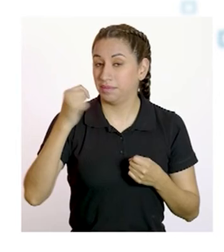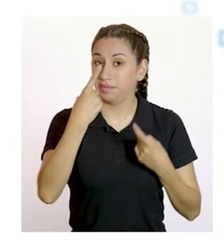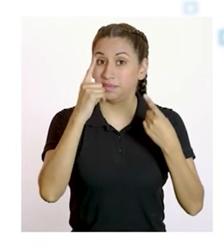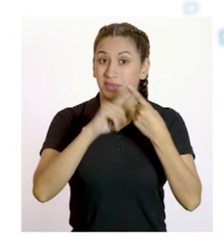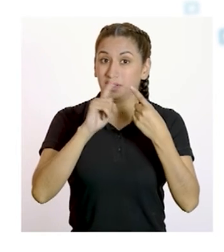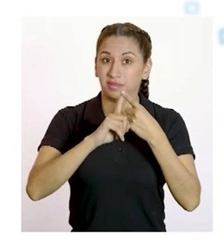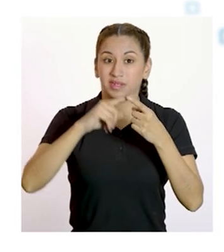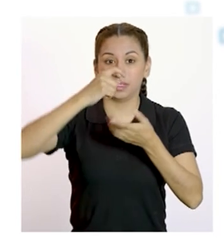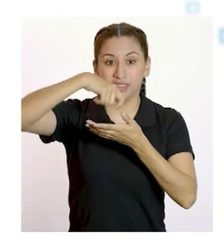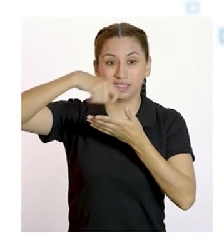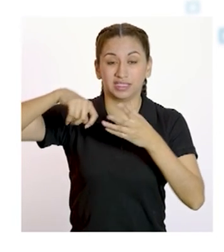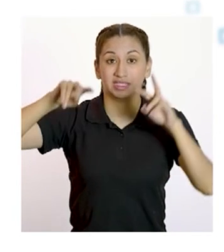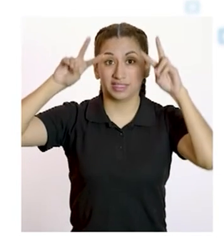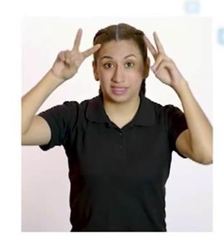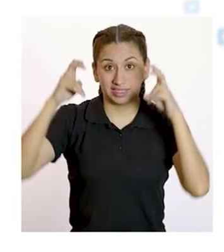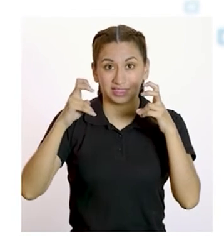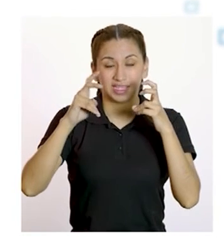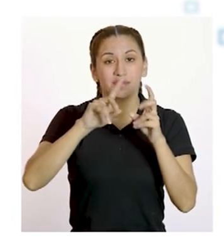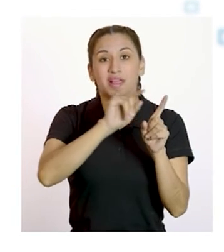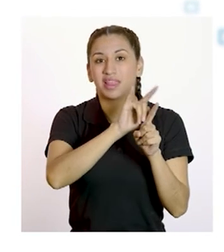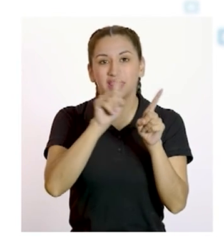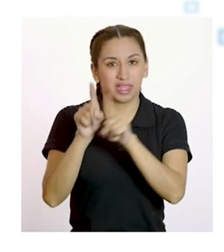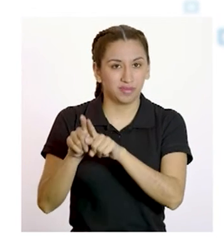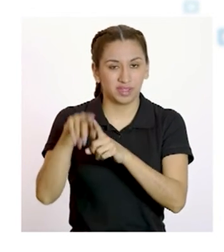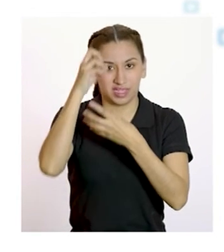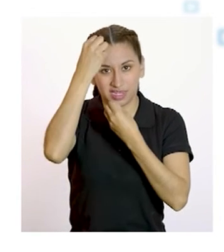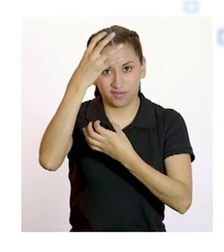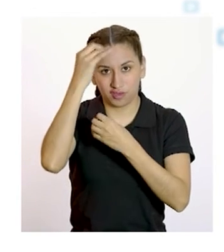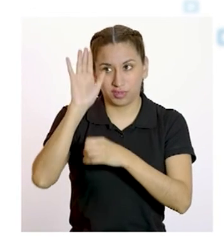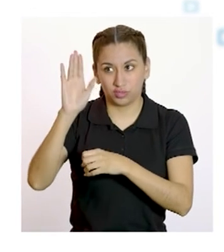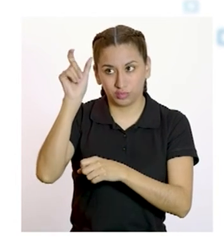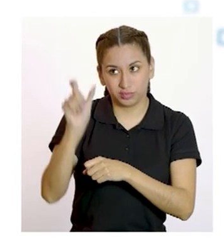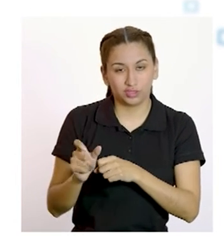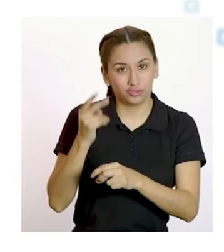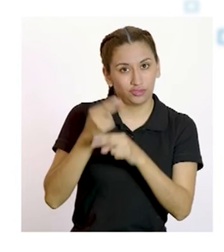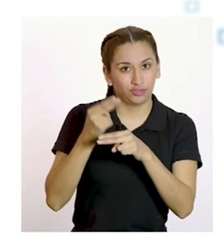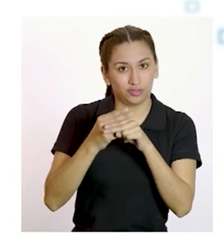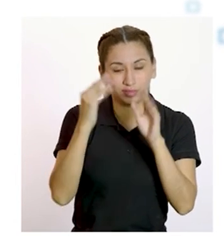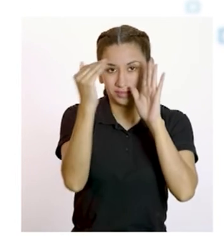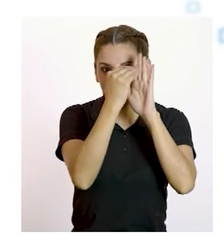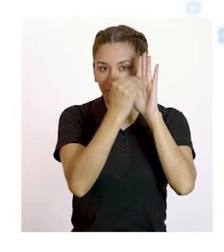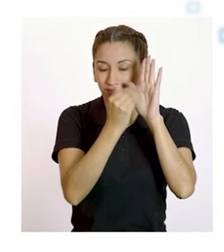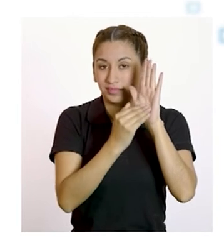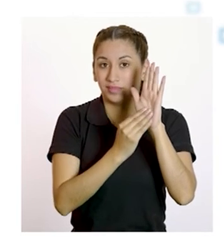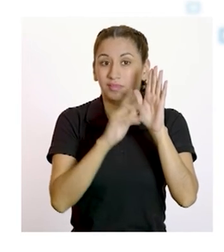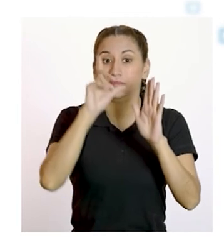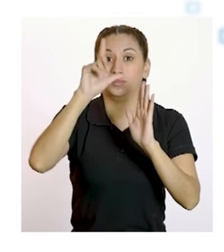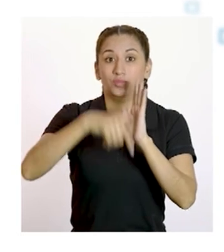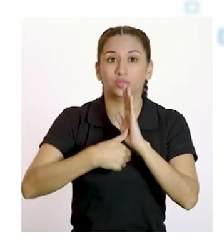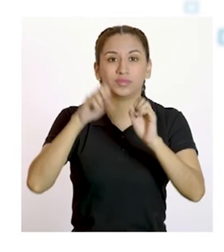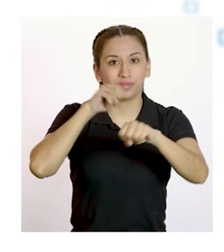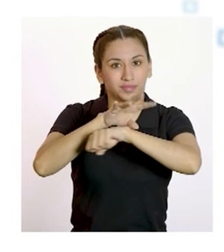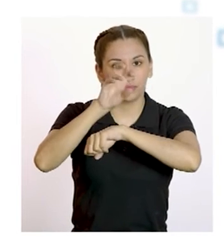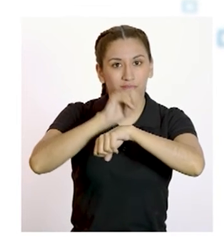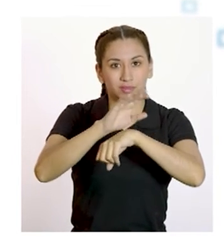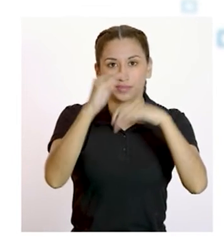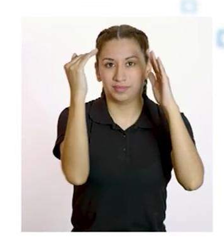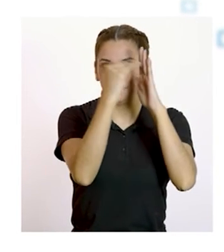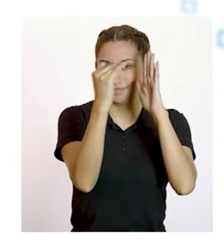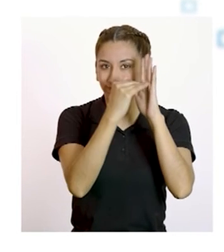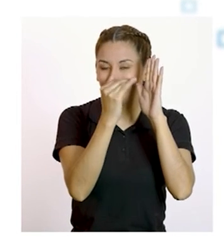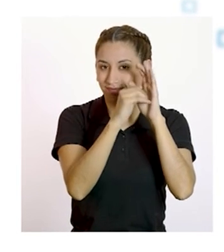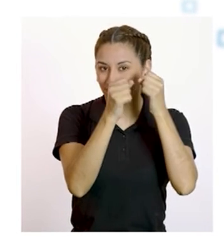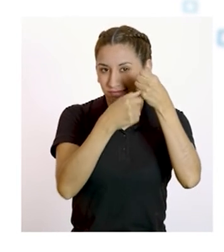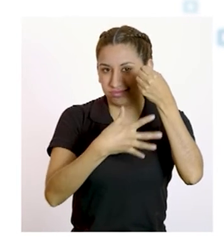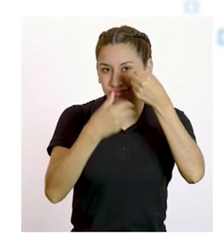que primero se debe escribir el título seguido por los datos informativos generales. Luego se deben escribir las recomendaciones y